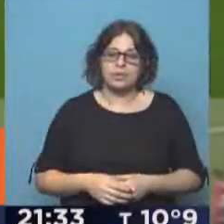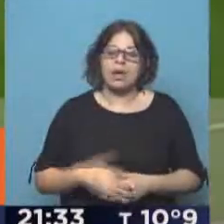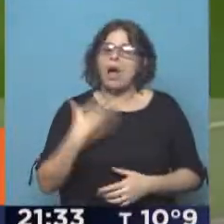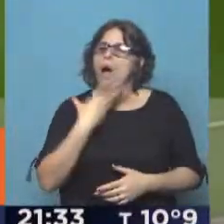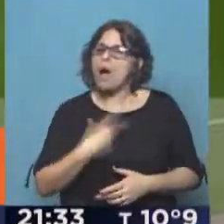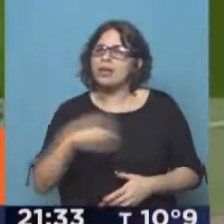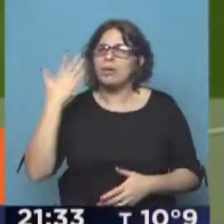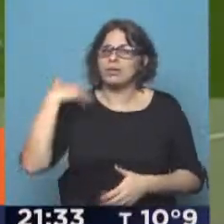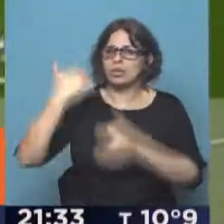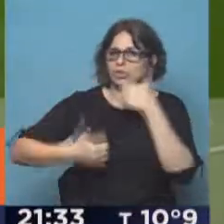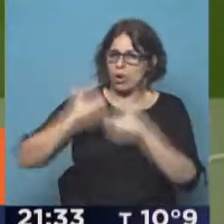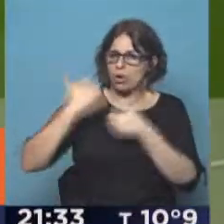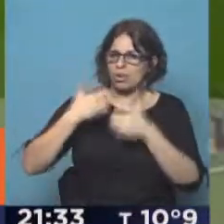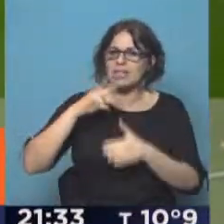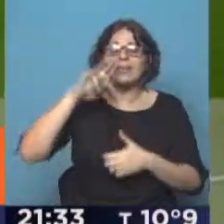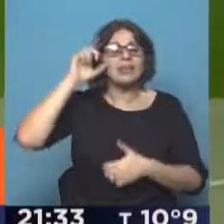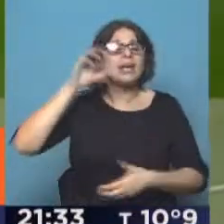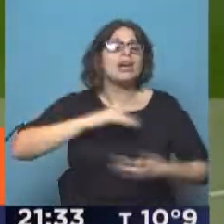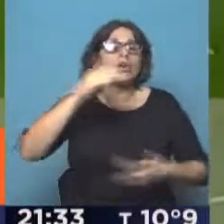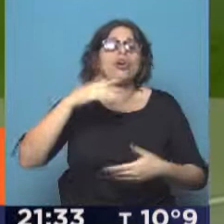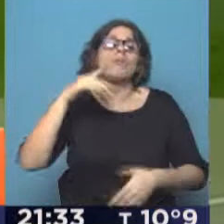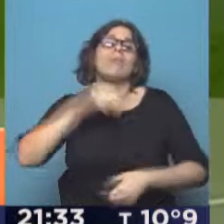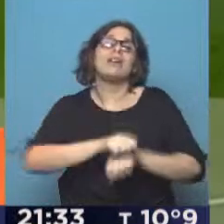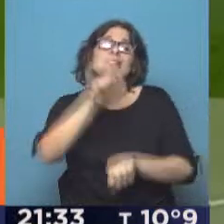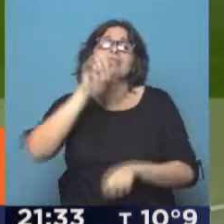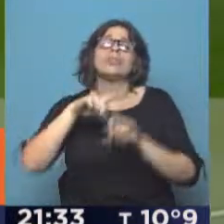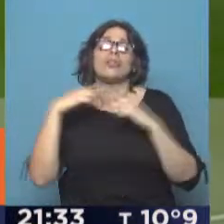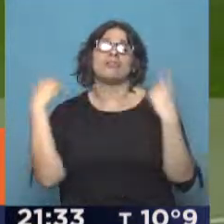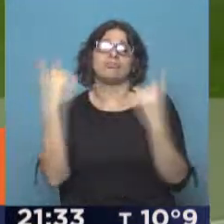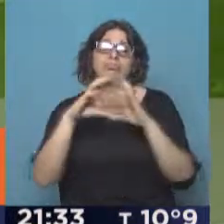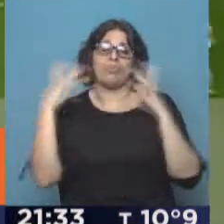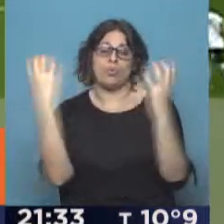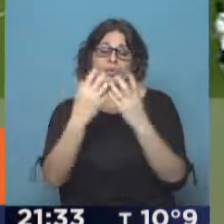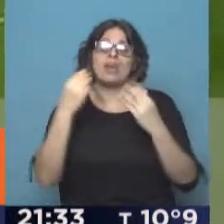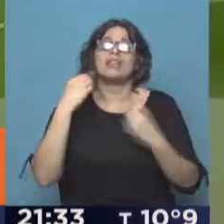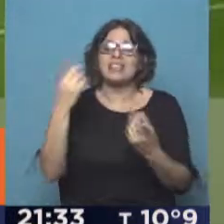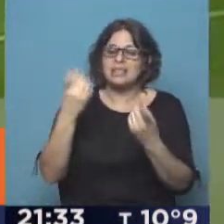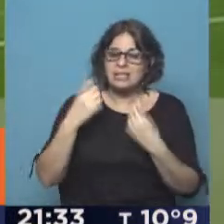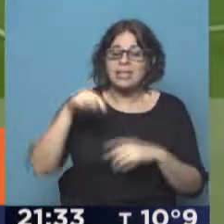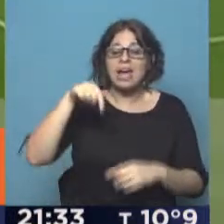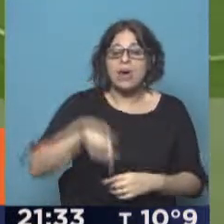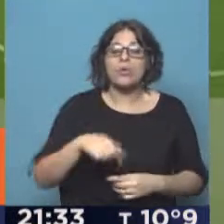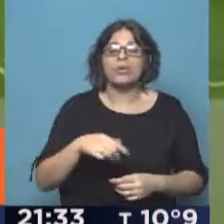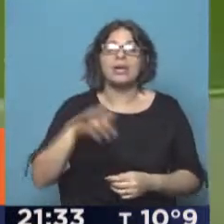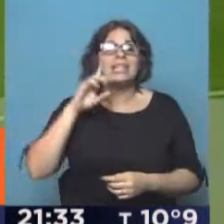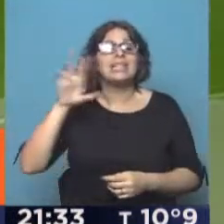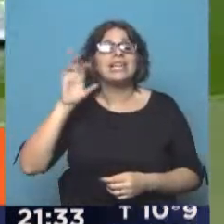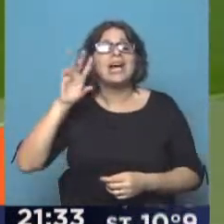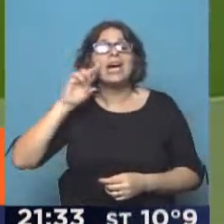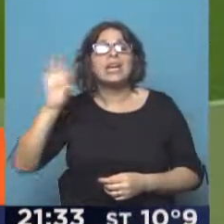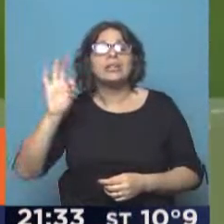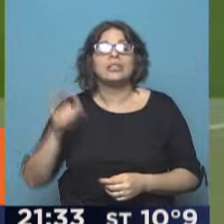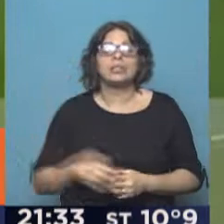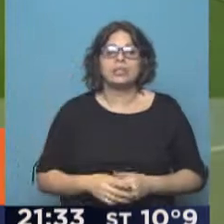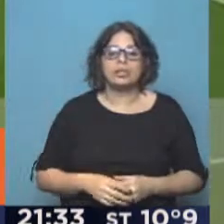el torneo con la Recopa, el título internacional que necesitaba. Y después, ¡ay, Hilario! La